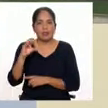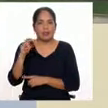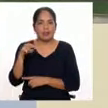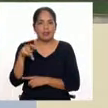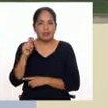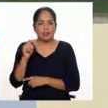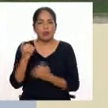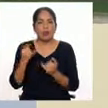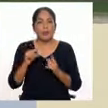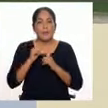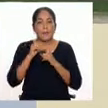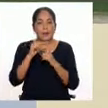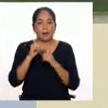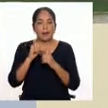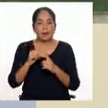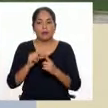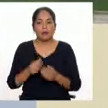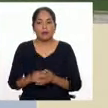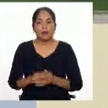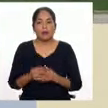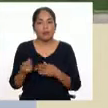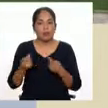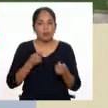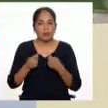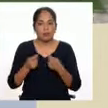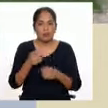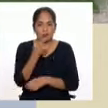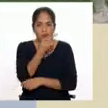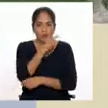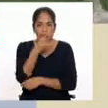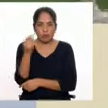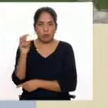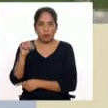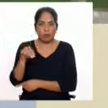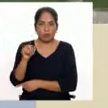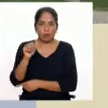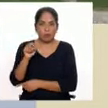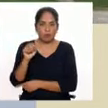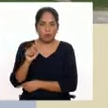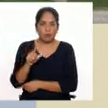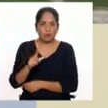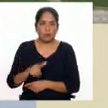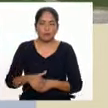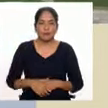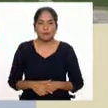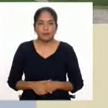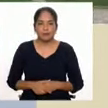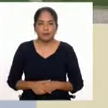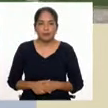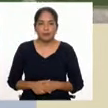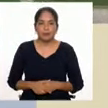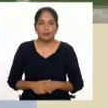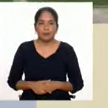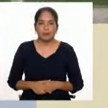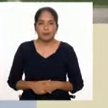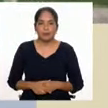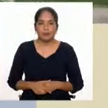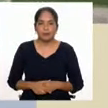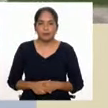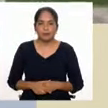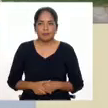a escuchar ahora las palabras del gobernador regional de Ucayali, Manuel Gambini. Pero más satisfacción nos